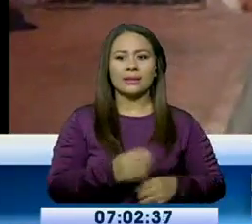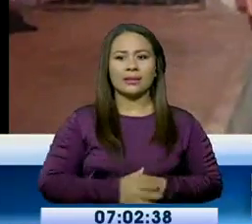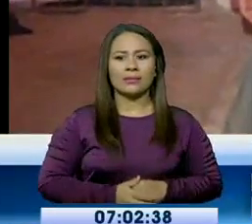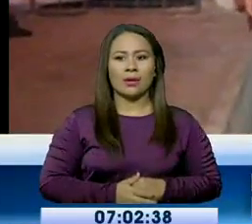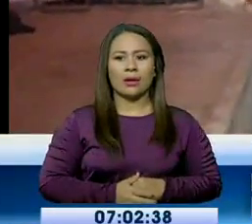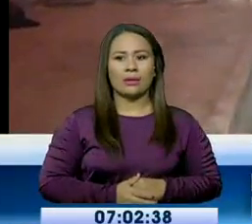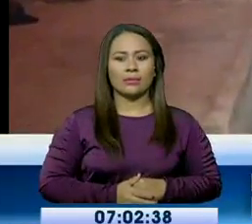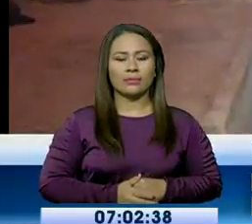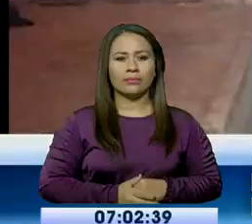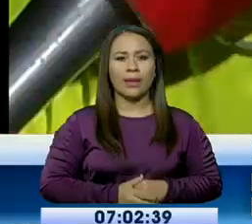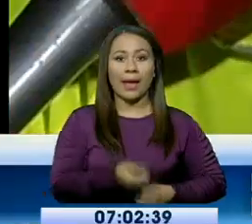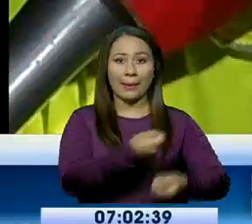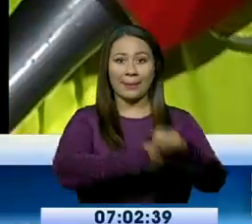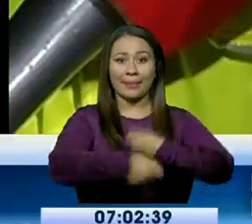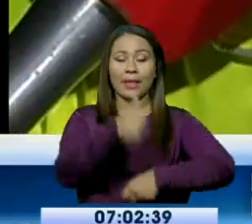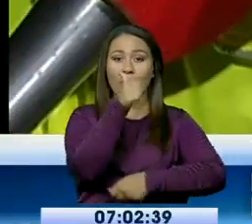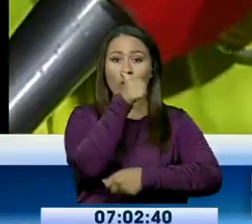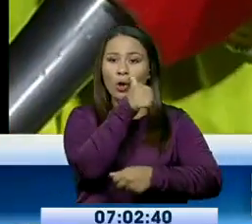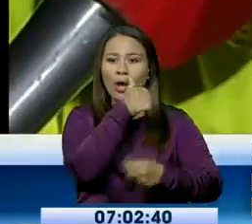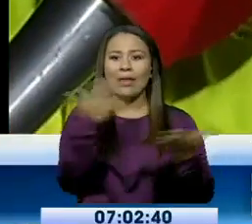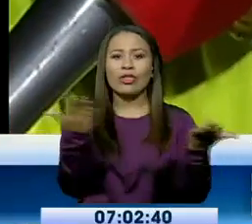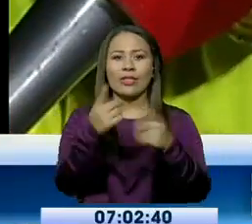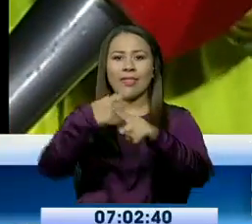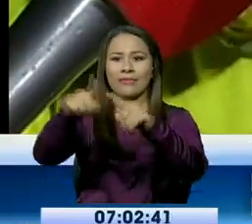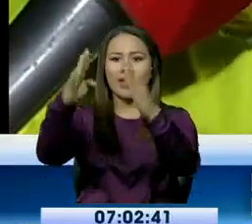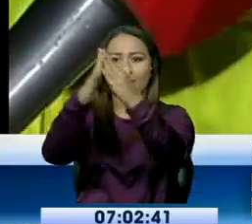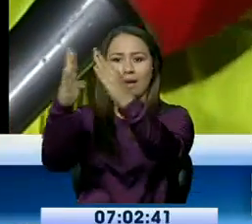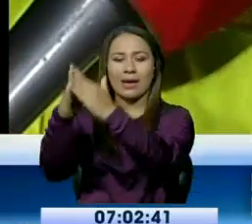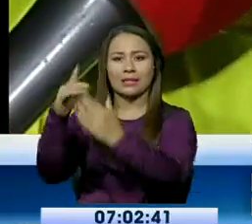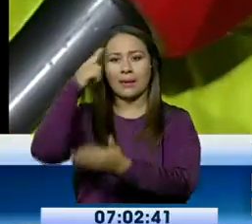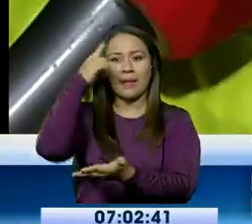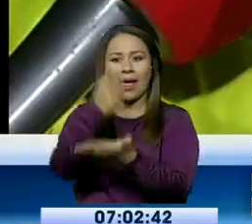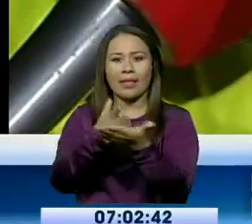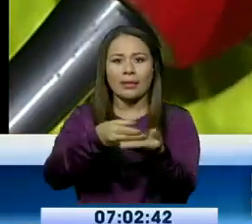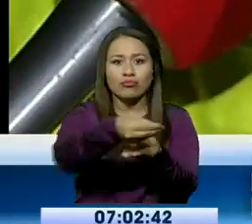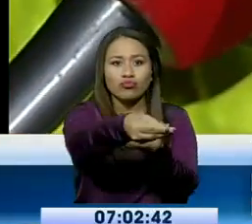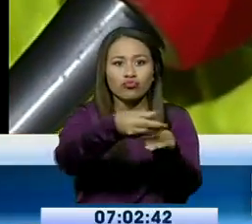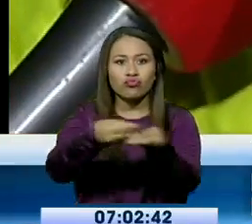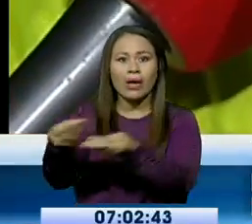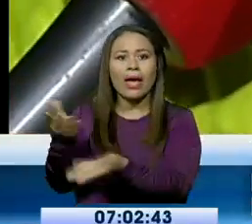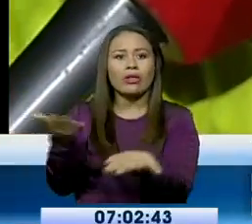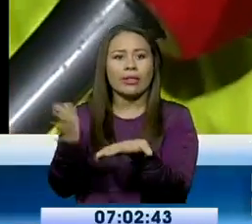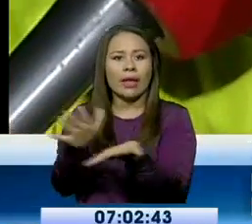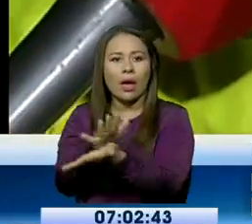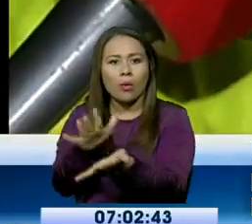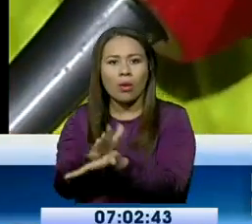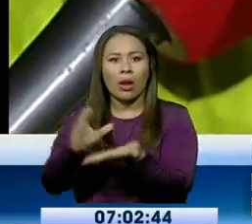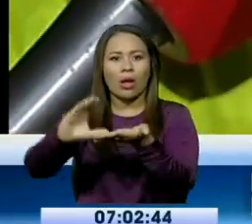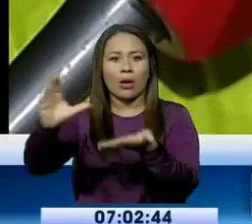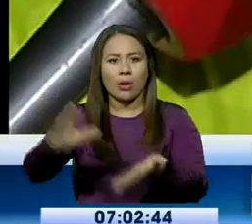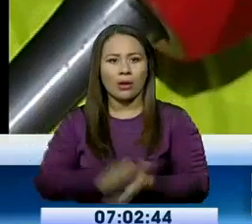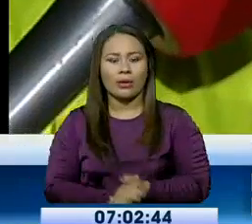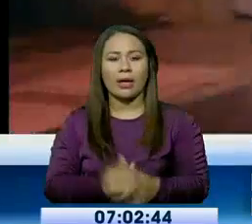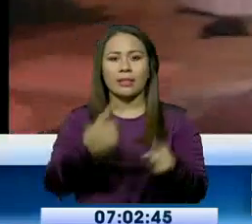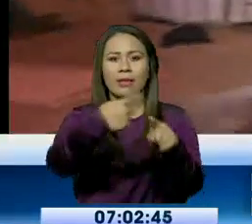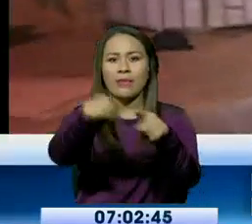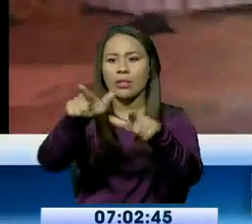alcaloide a ciertos domicilios para posterior redistribuirles, tanto en escuelas, en colegios de los diferentes